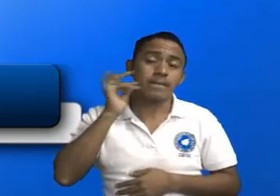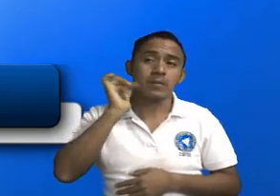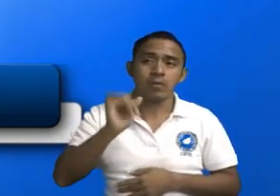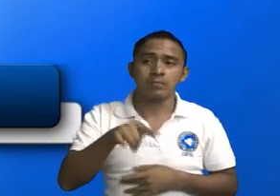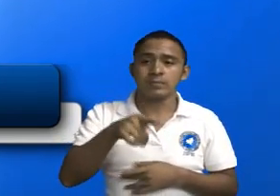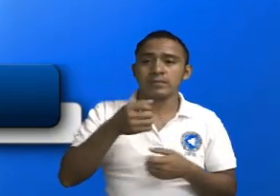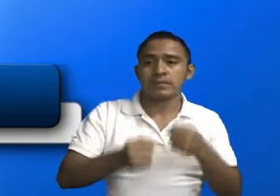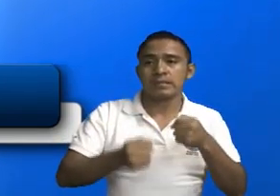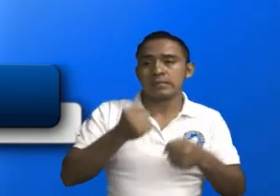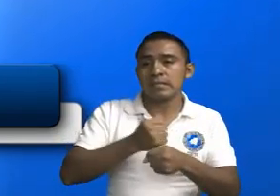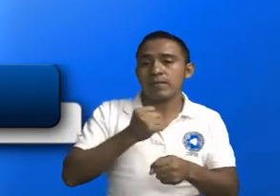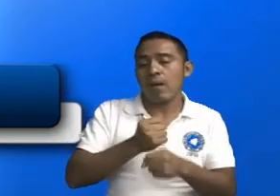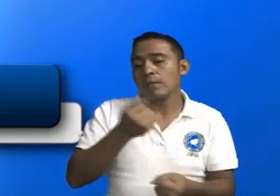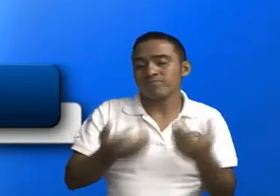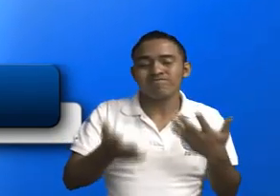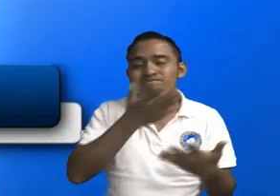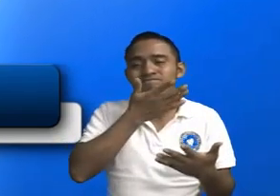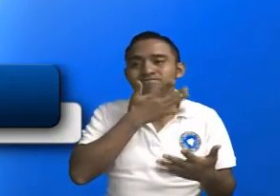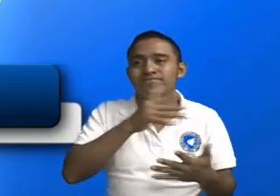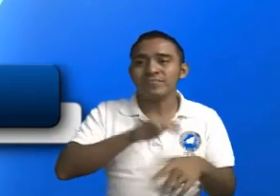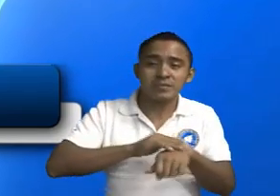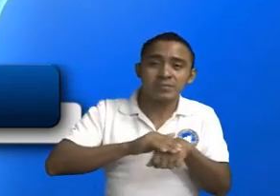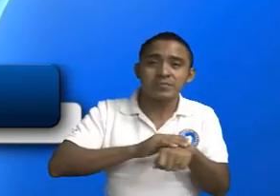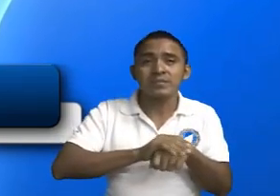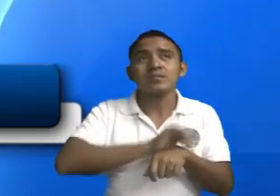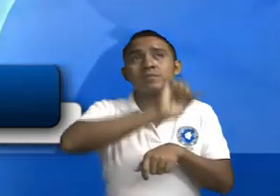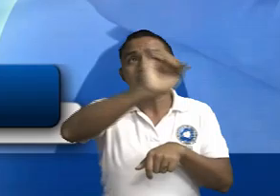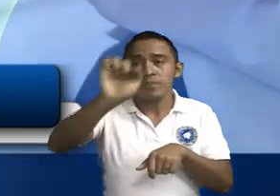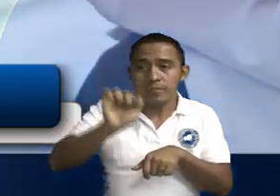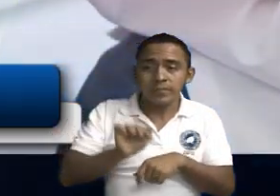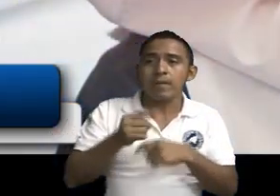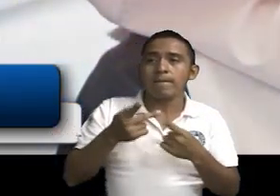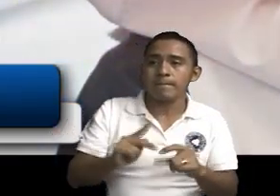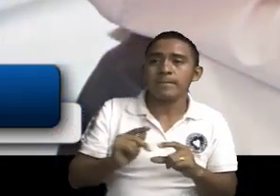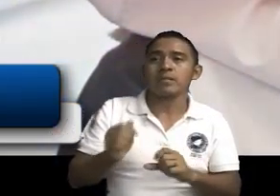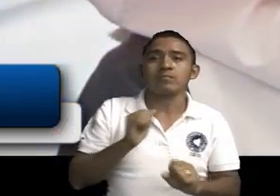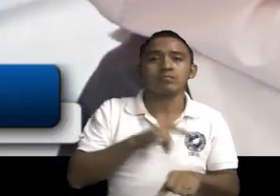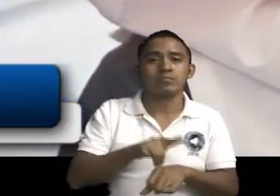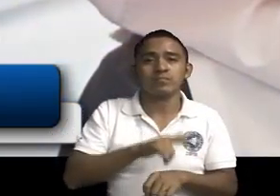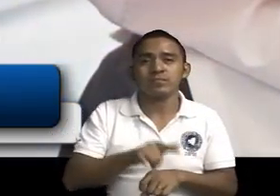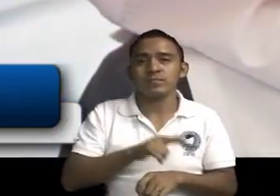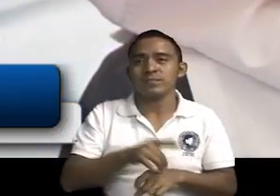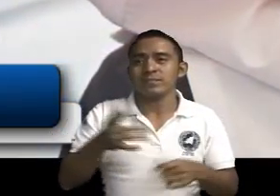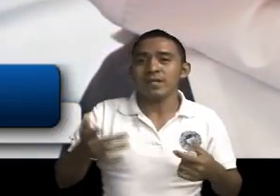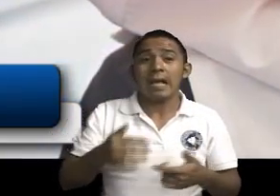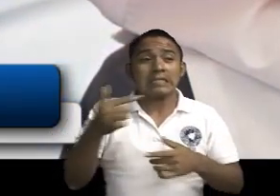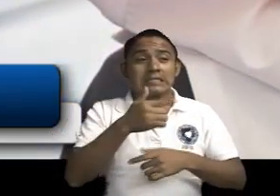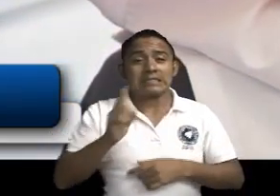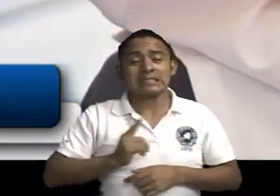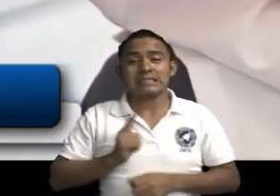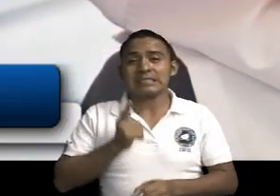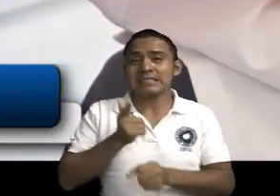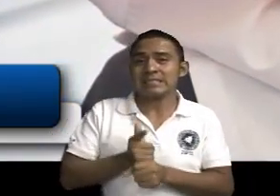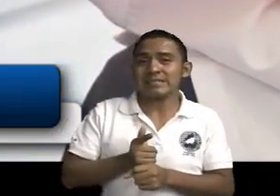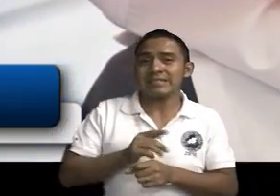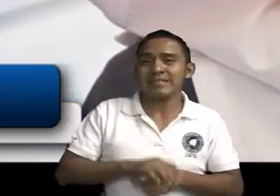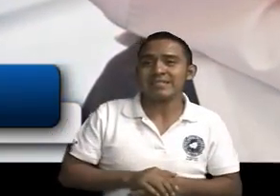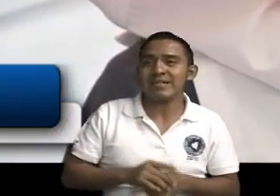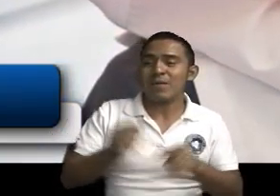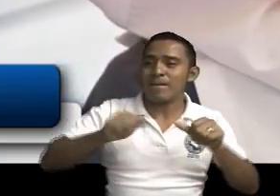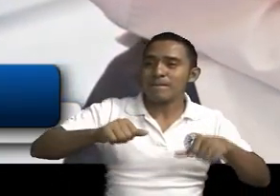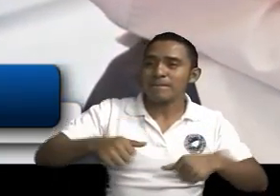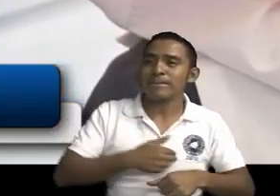tienen un trabajo que les impide, ¿verdad?, o su horario les impide llegar inmediatamente, pero ellos hacen todo lo posible. Hacen todo lo